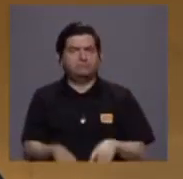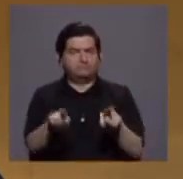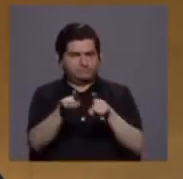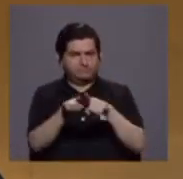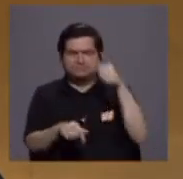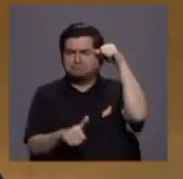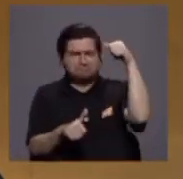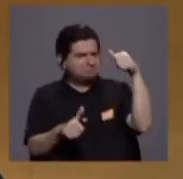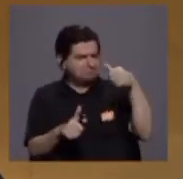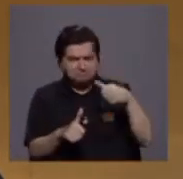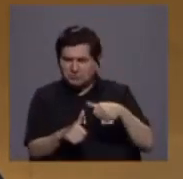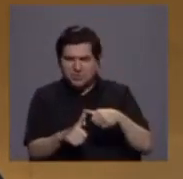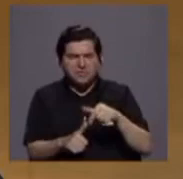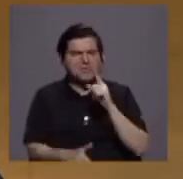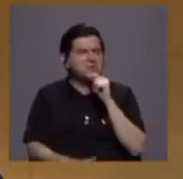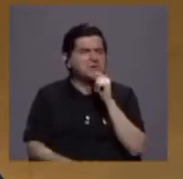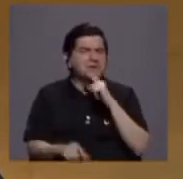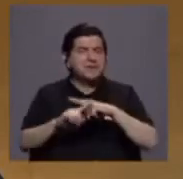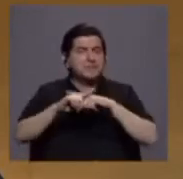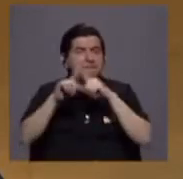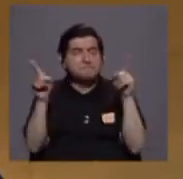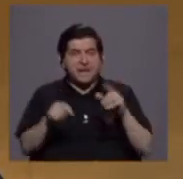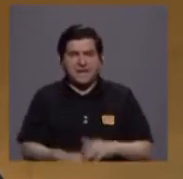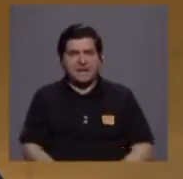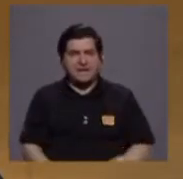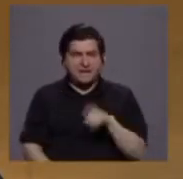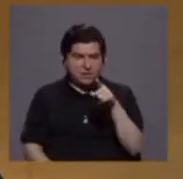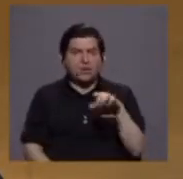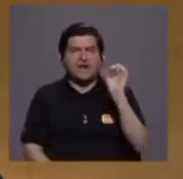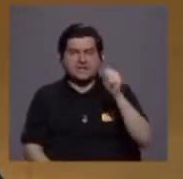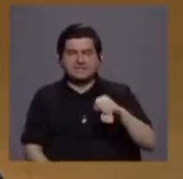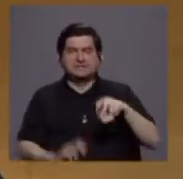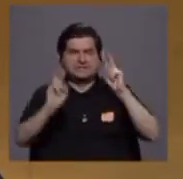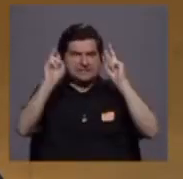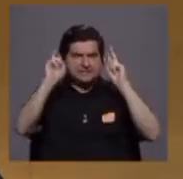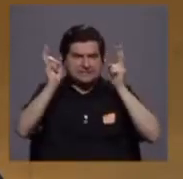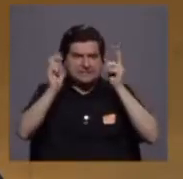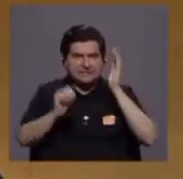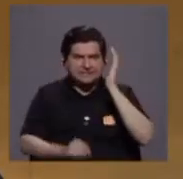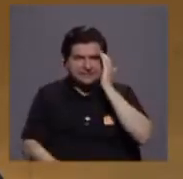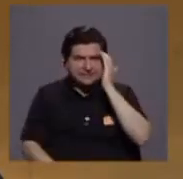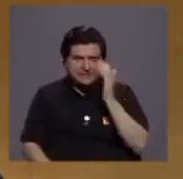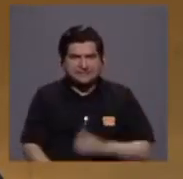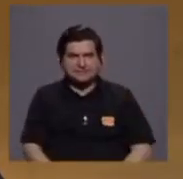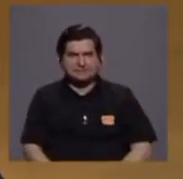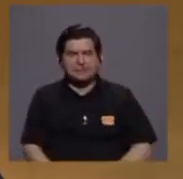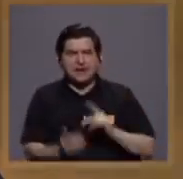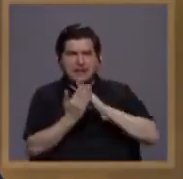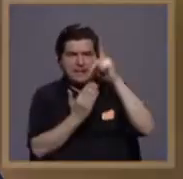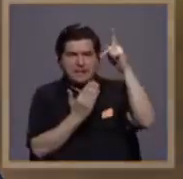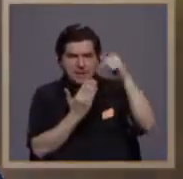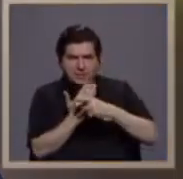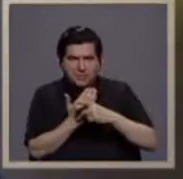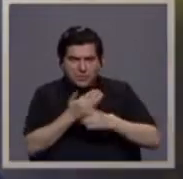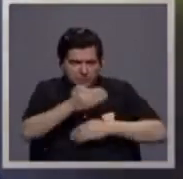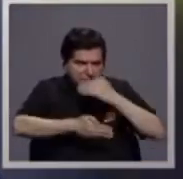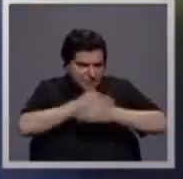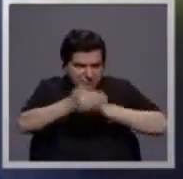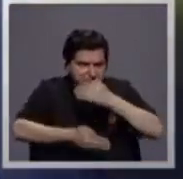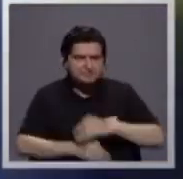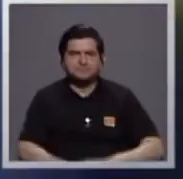no recuerdo quién era, pero estaba muy en el tema de programación, porque